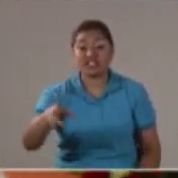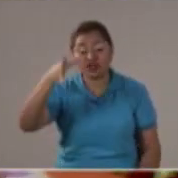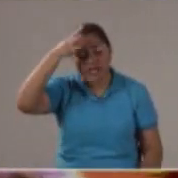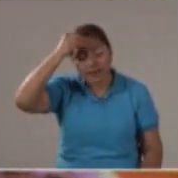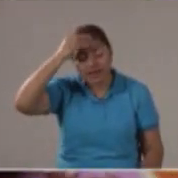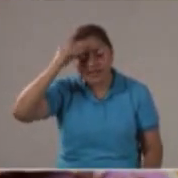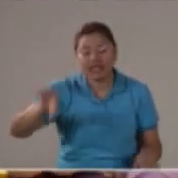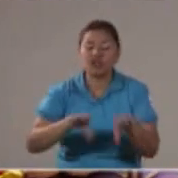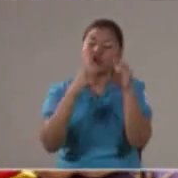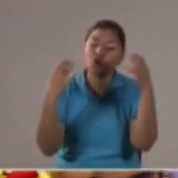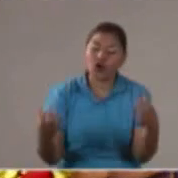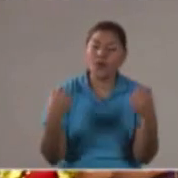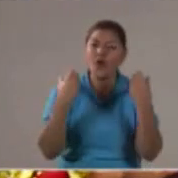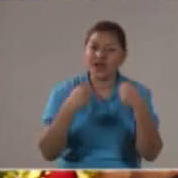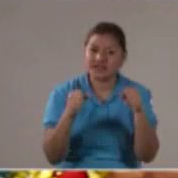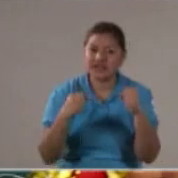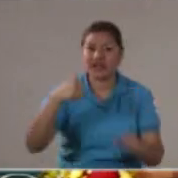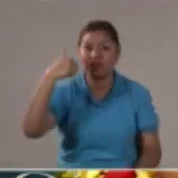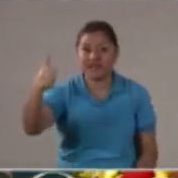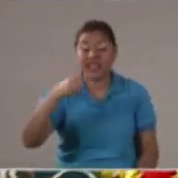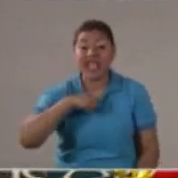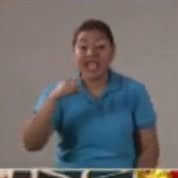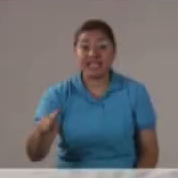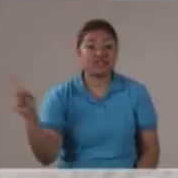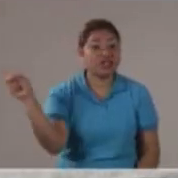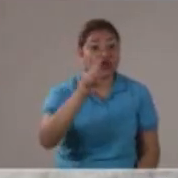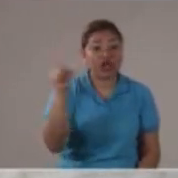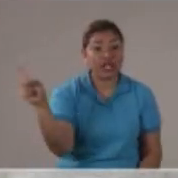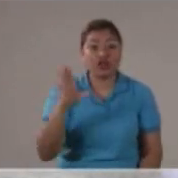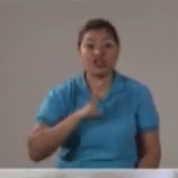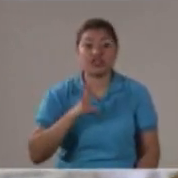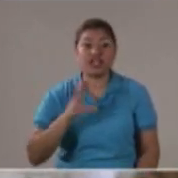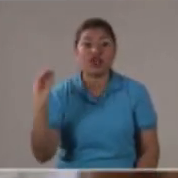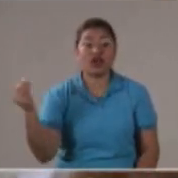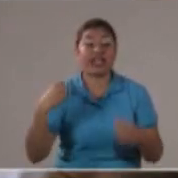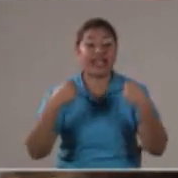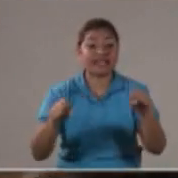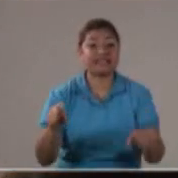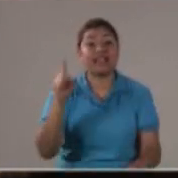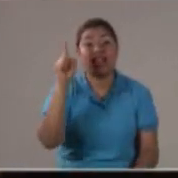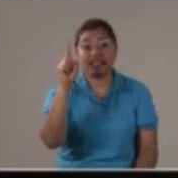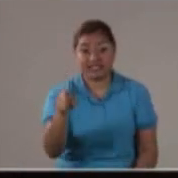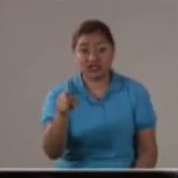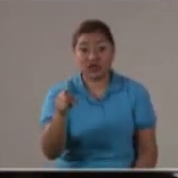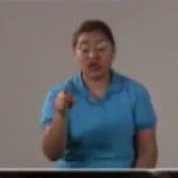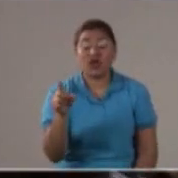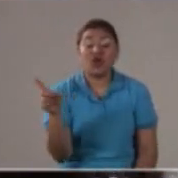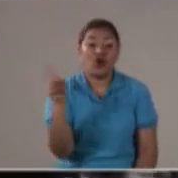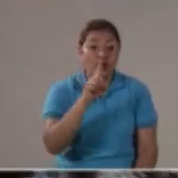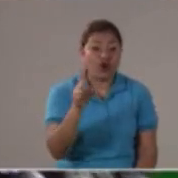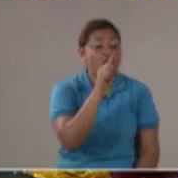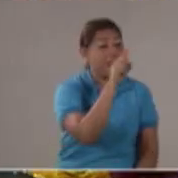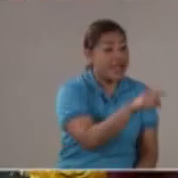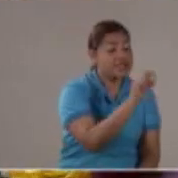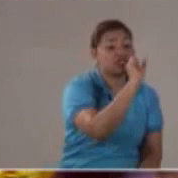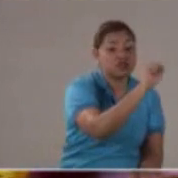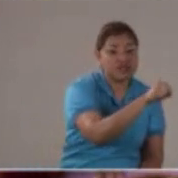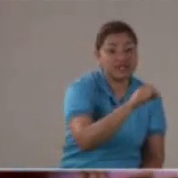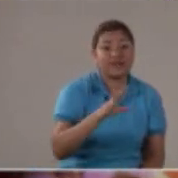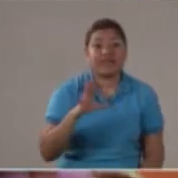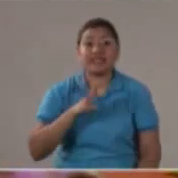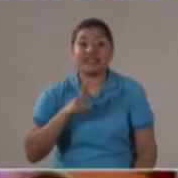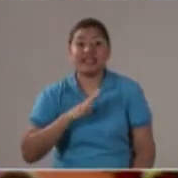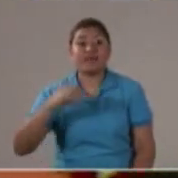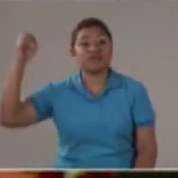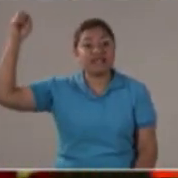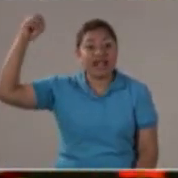estoy aprendiendo cómo se hace. Esto es lo que no se debe de hacer, esto tampoco, esto sí. Y vas a tener la